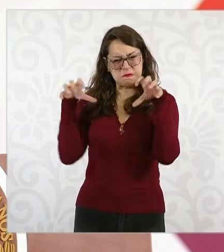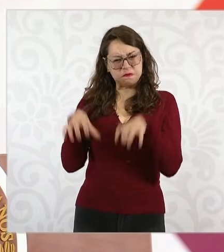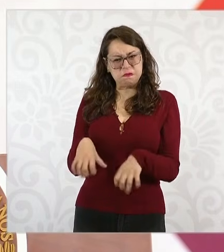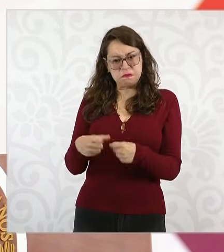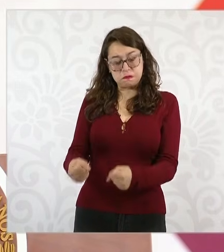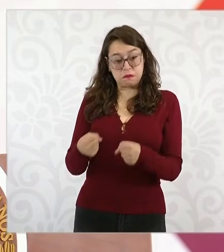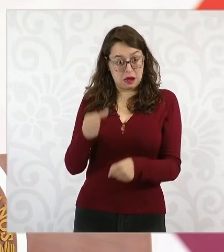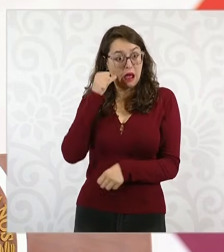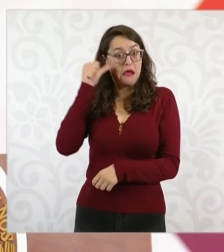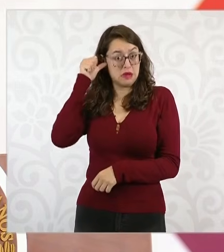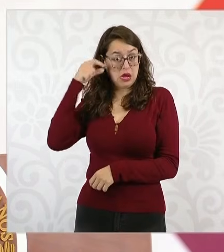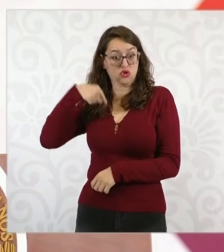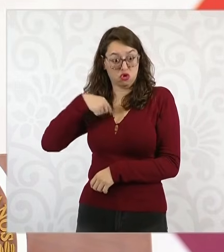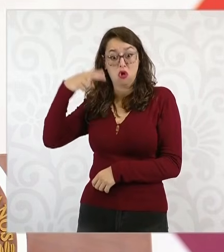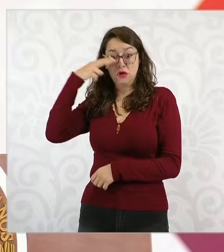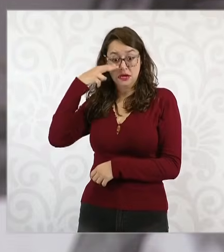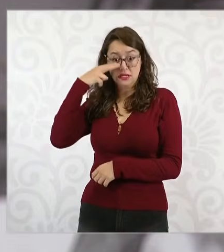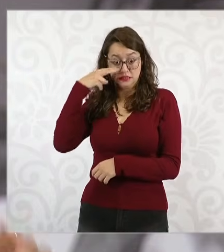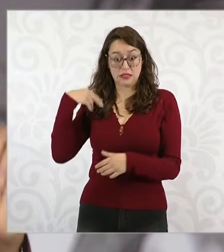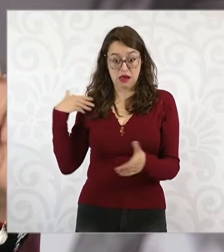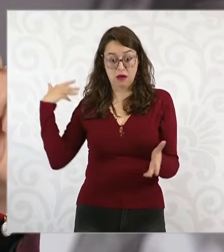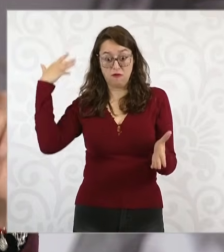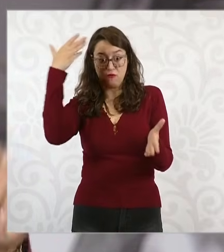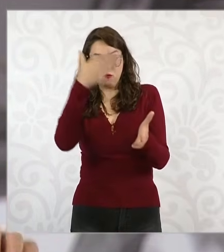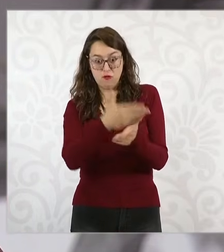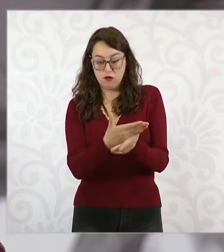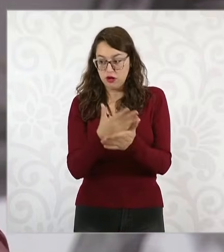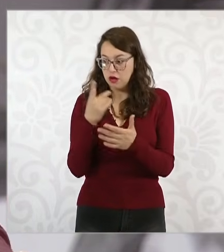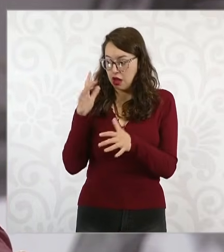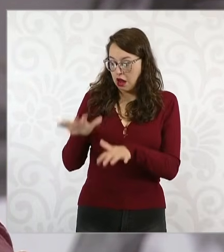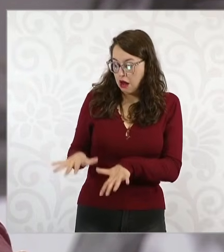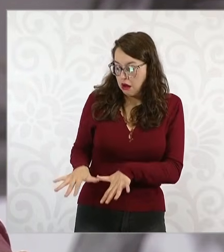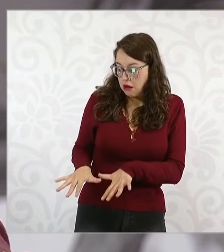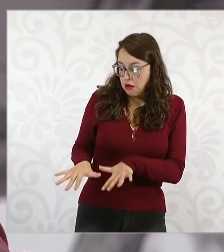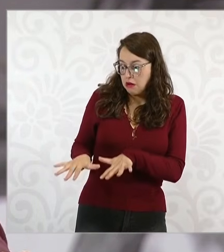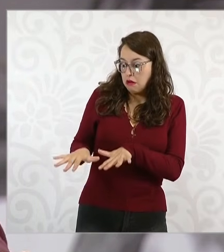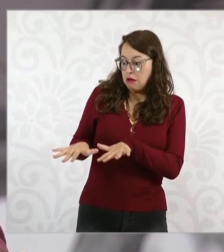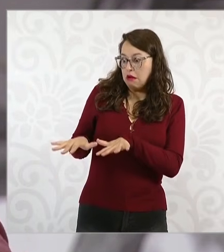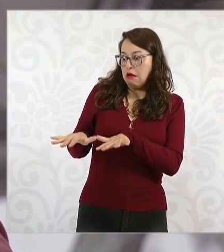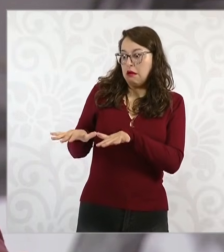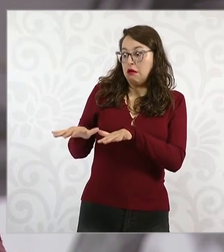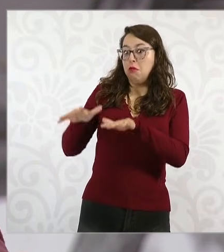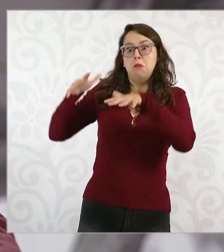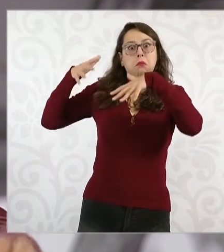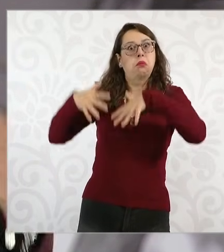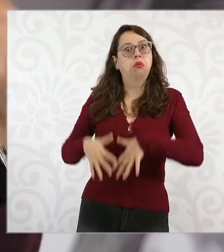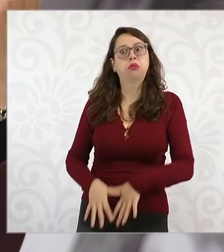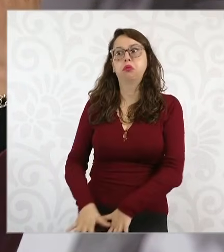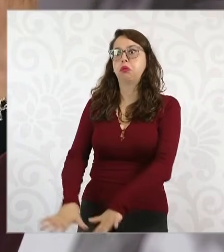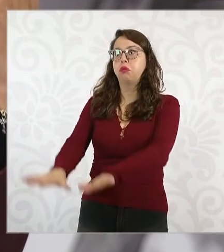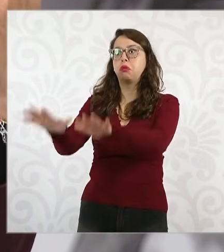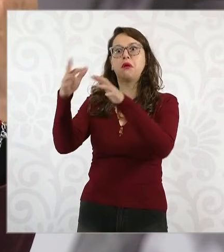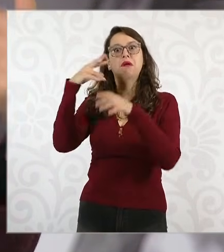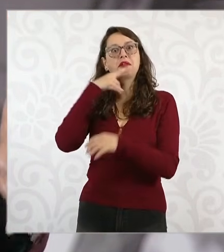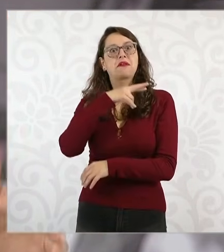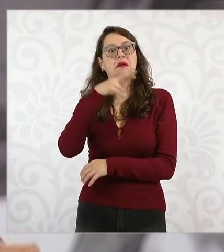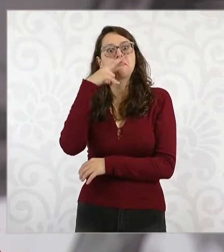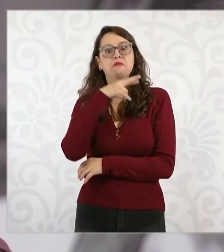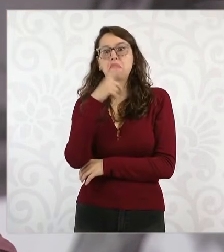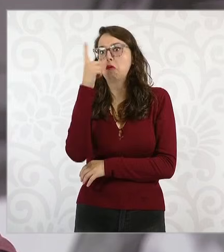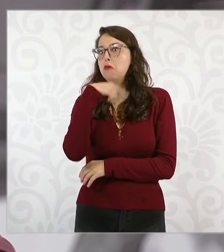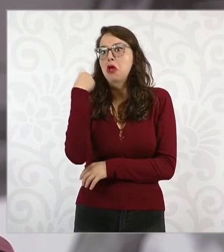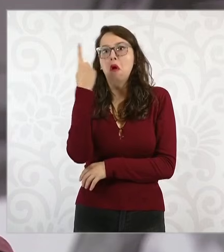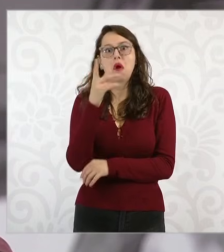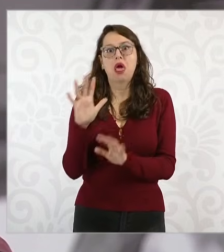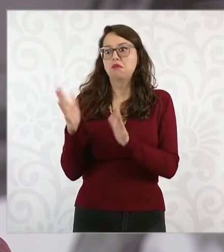Ciudad Neza, llegó a haber un espejo de agua importante, pero en